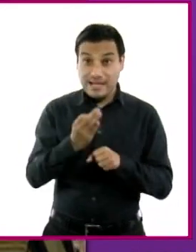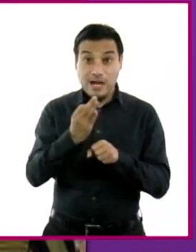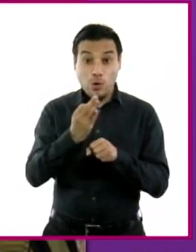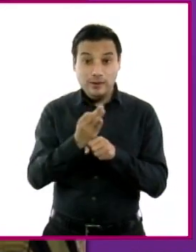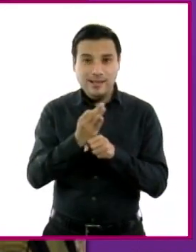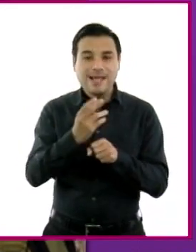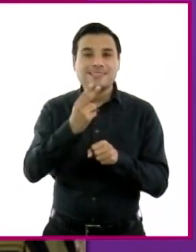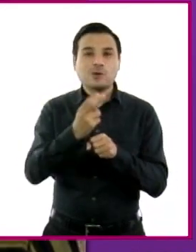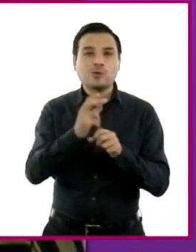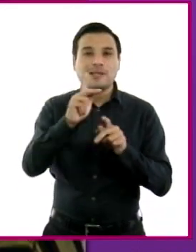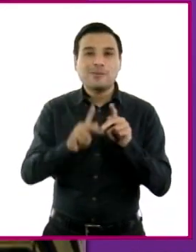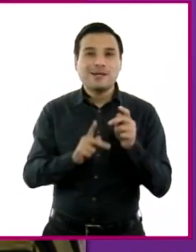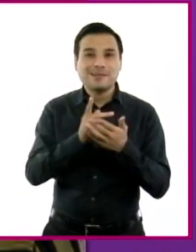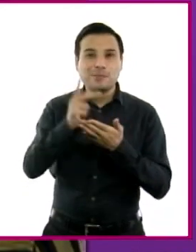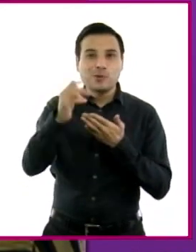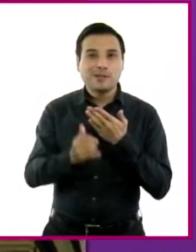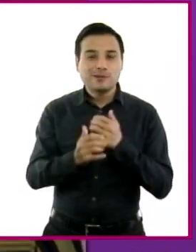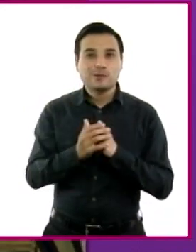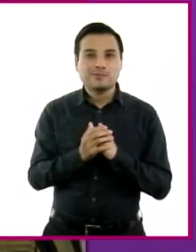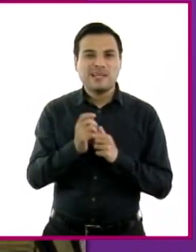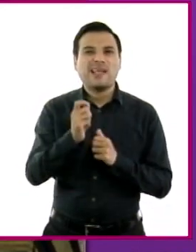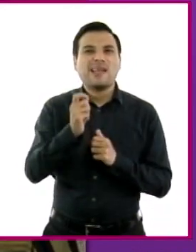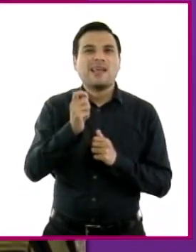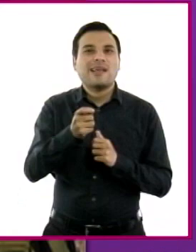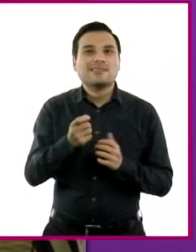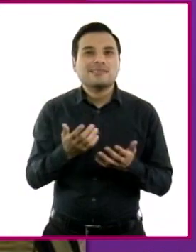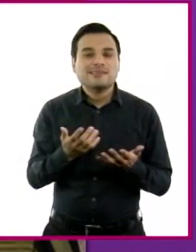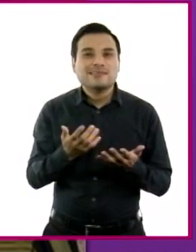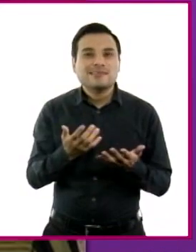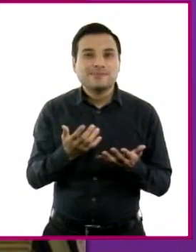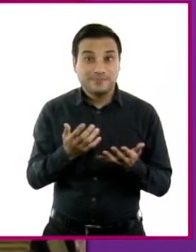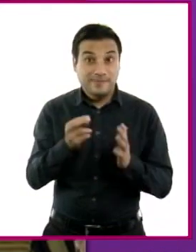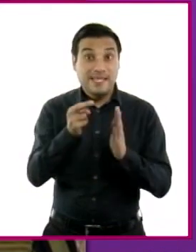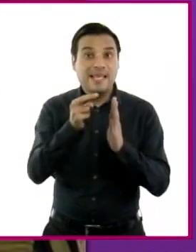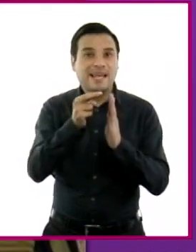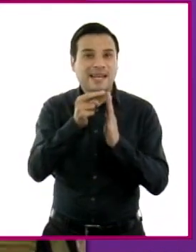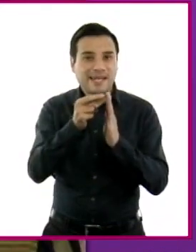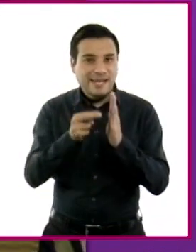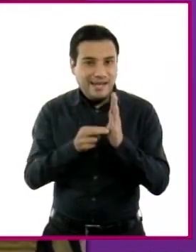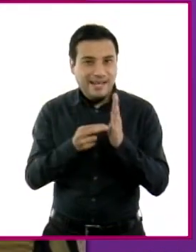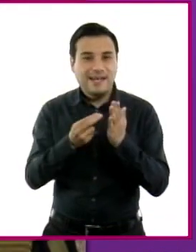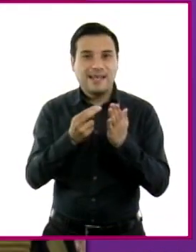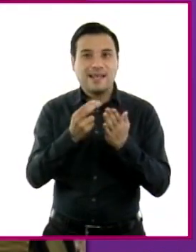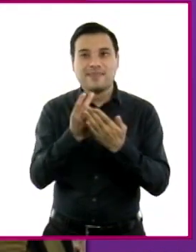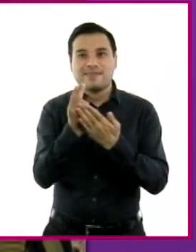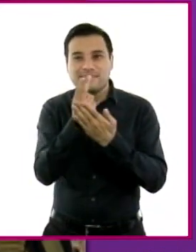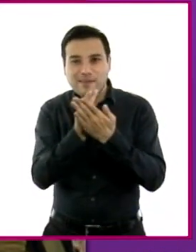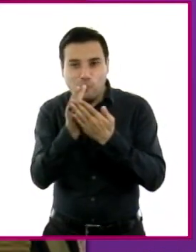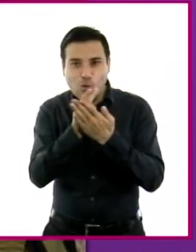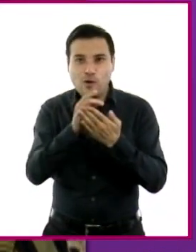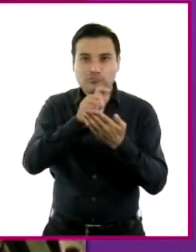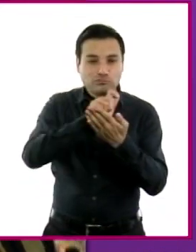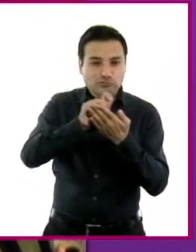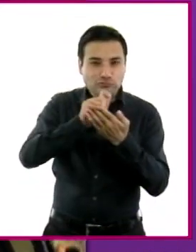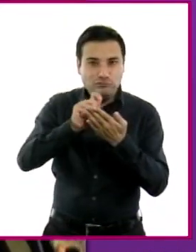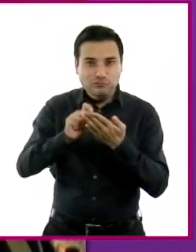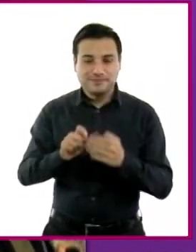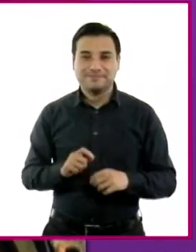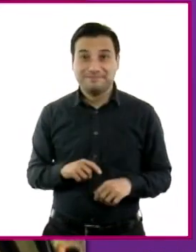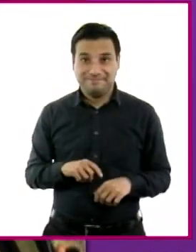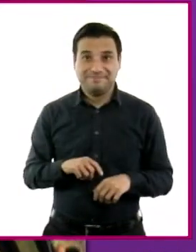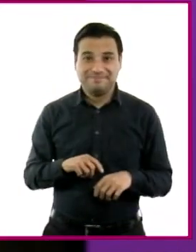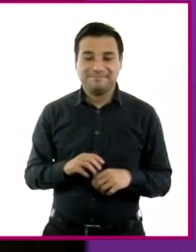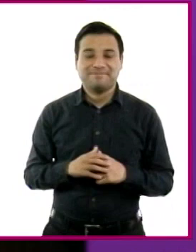parte de nuestro proyecto, que consiste en escribir un reglamento e ilustrar cada una de las reglas que